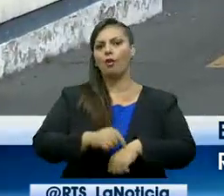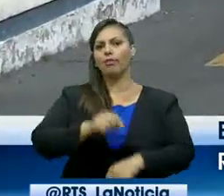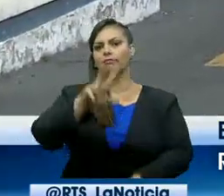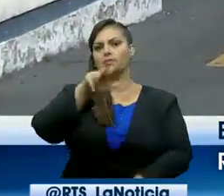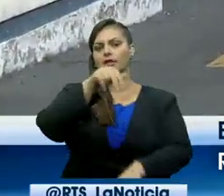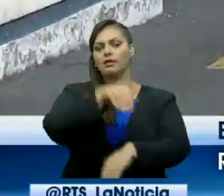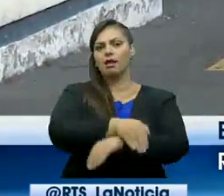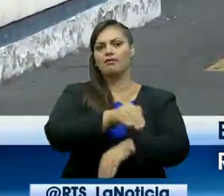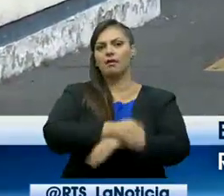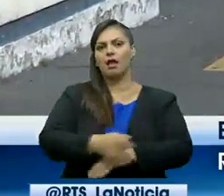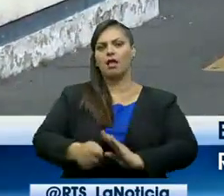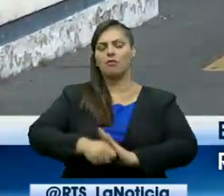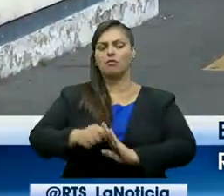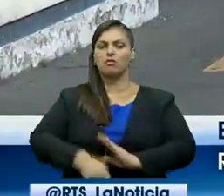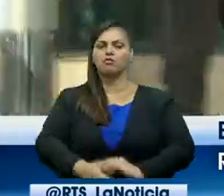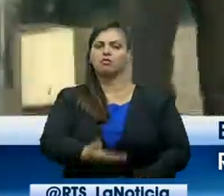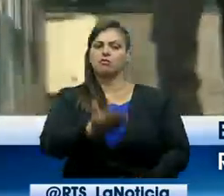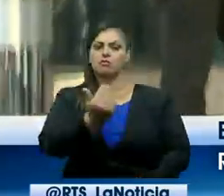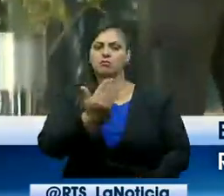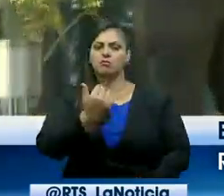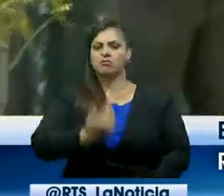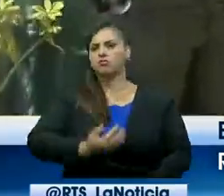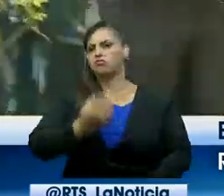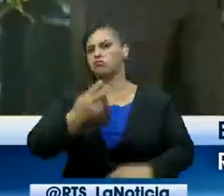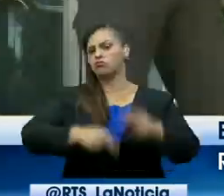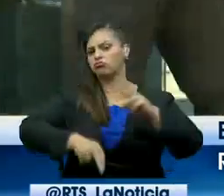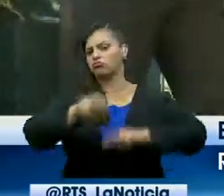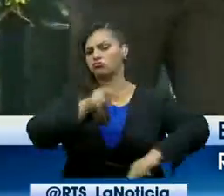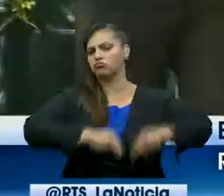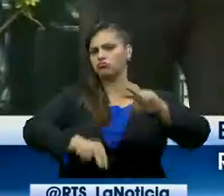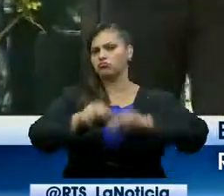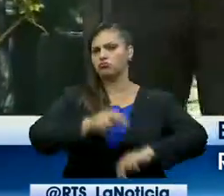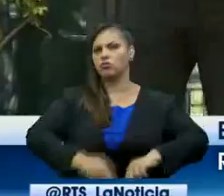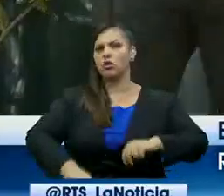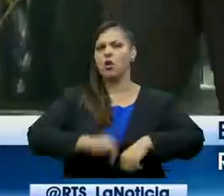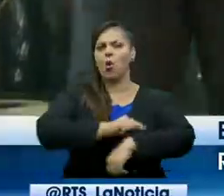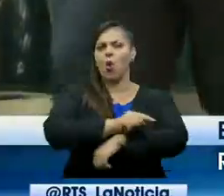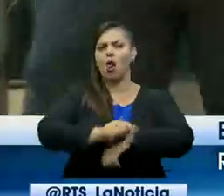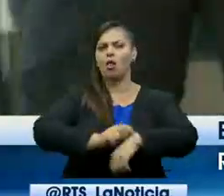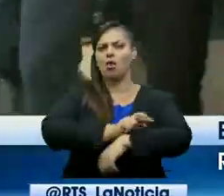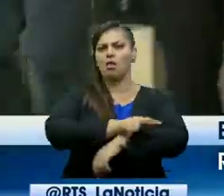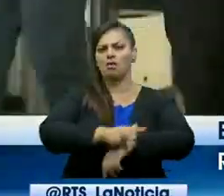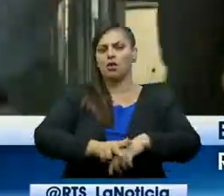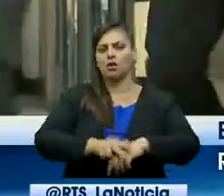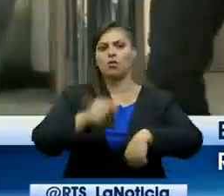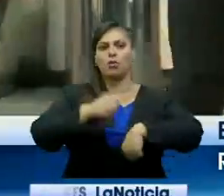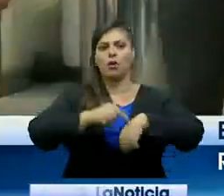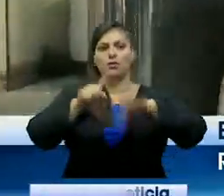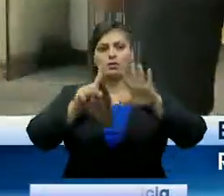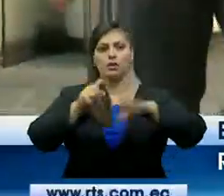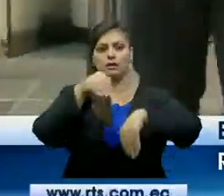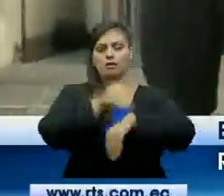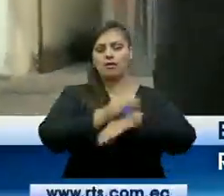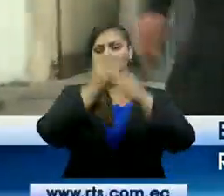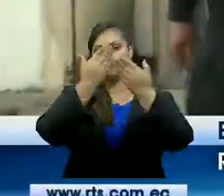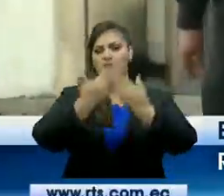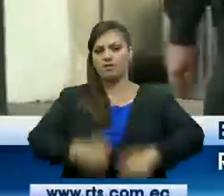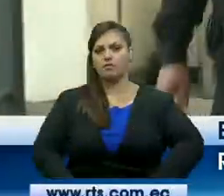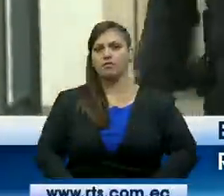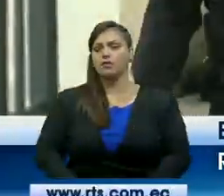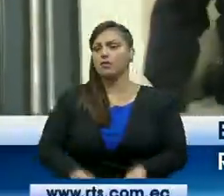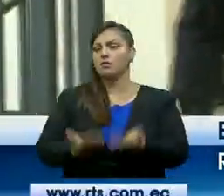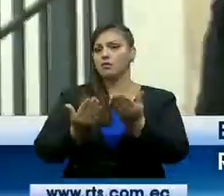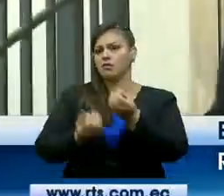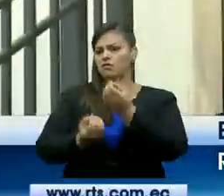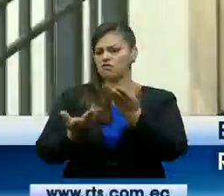terminó cerca de las 6 de la tarde. A su salida, el exfiscal aseguraba que nada tiene que ver con estos casos de corrupción que se